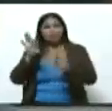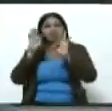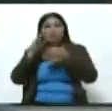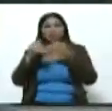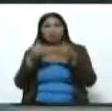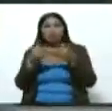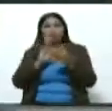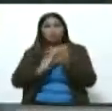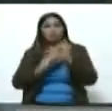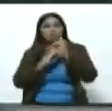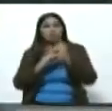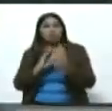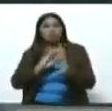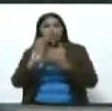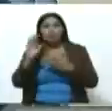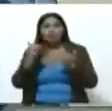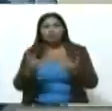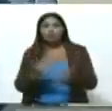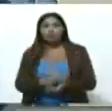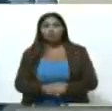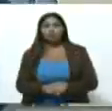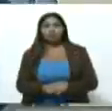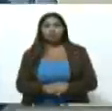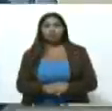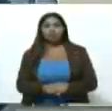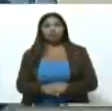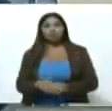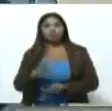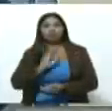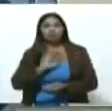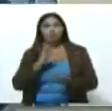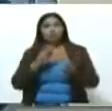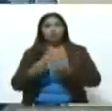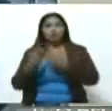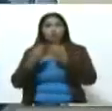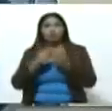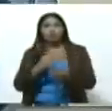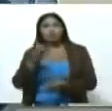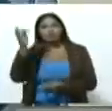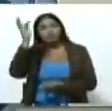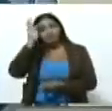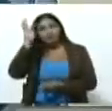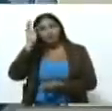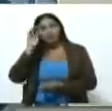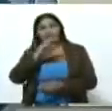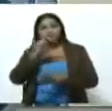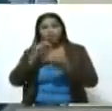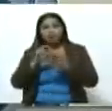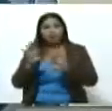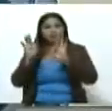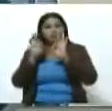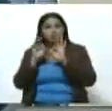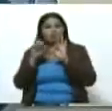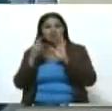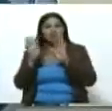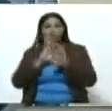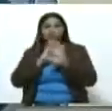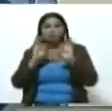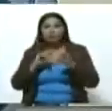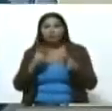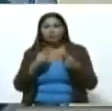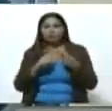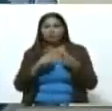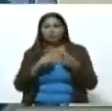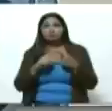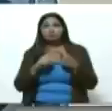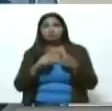de legitimación de capitales y delitos económicos. Las fiscalías nacionales especializadas en el delito de